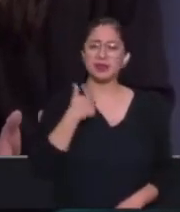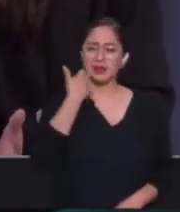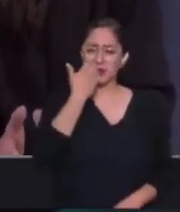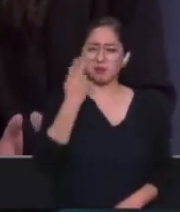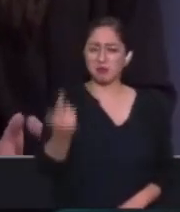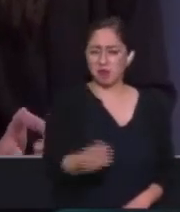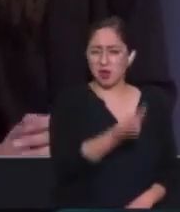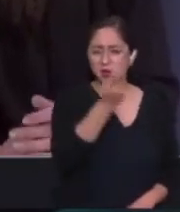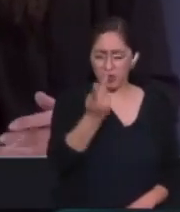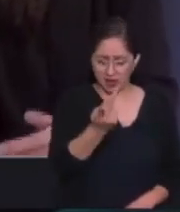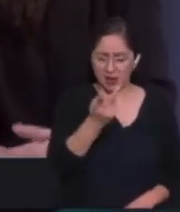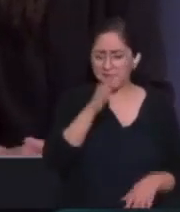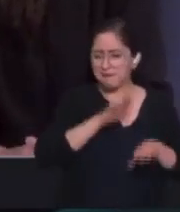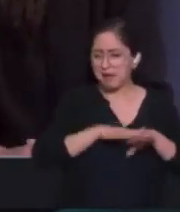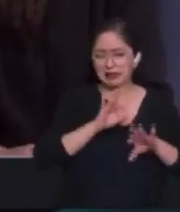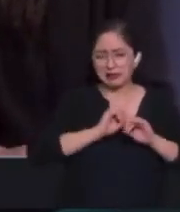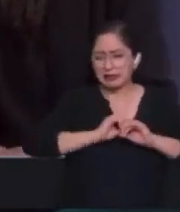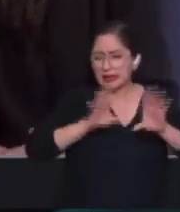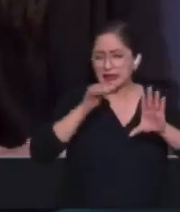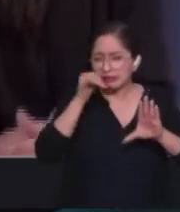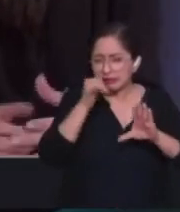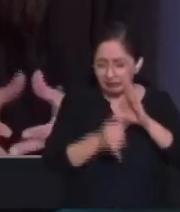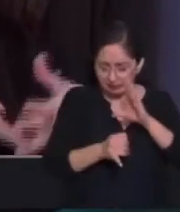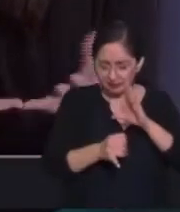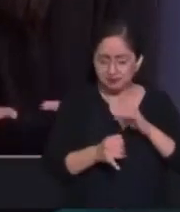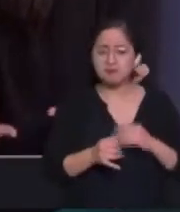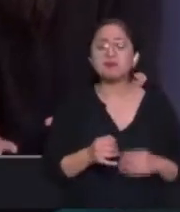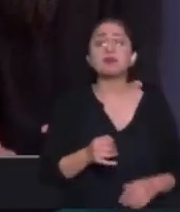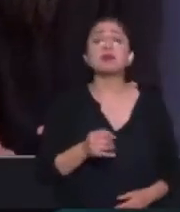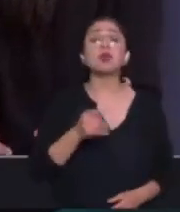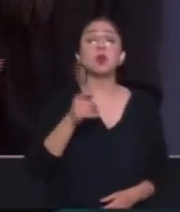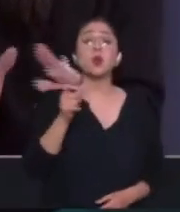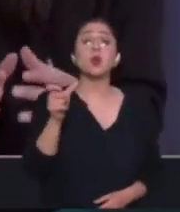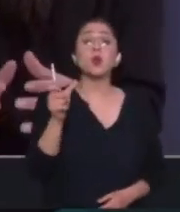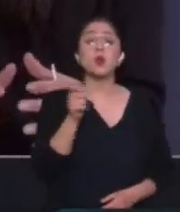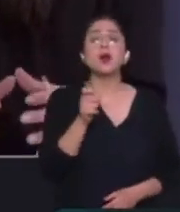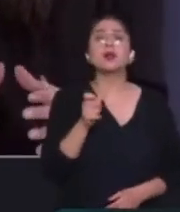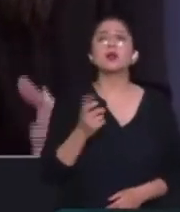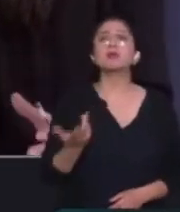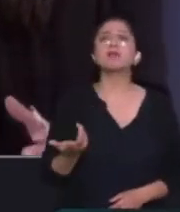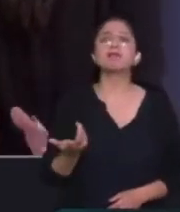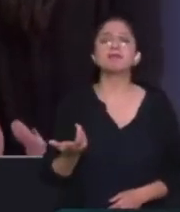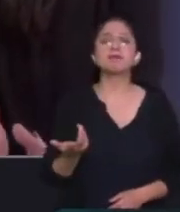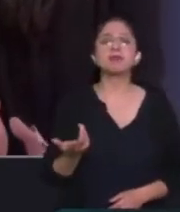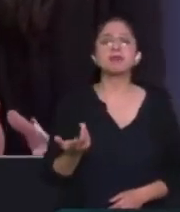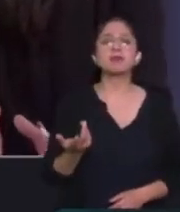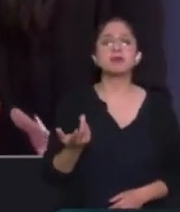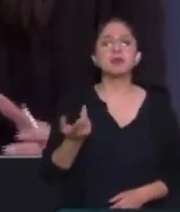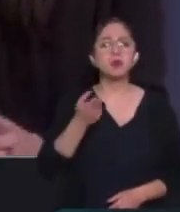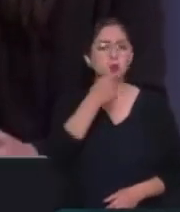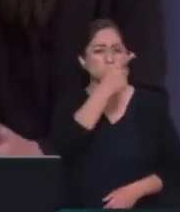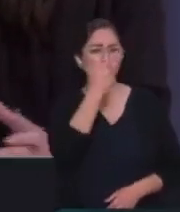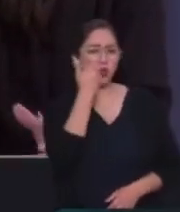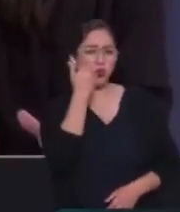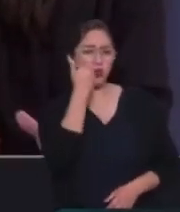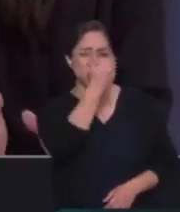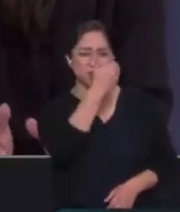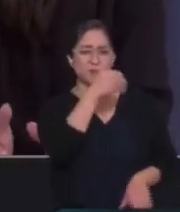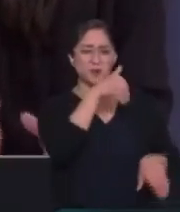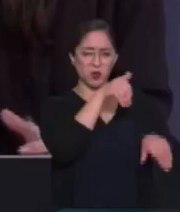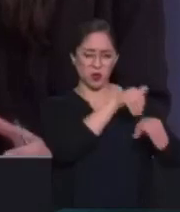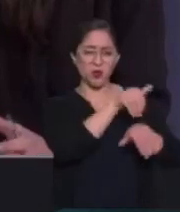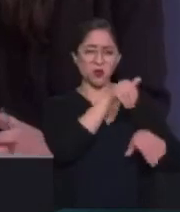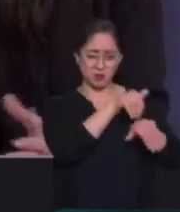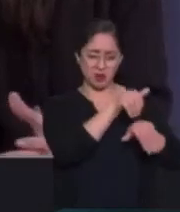Nos comenta que el tema de que veamos más en las cifras, digamos, a